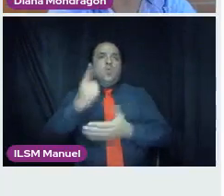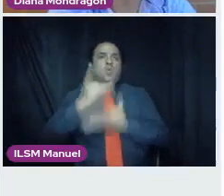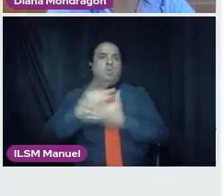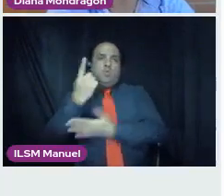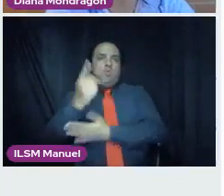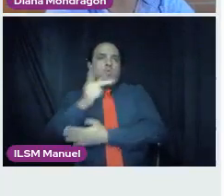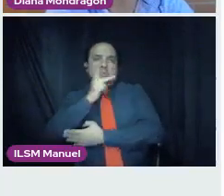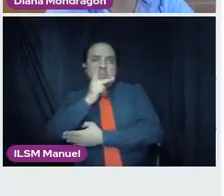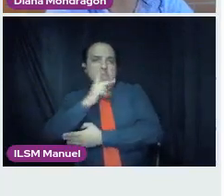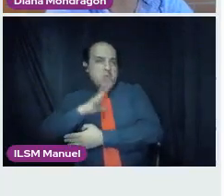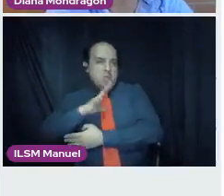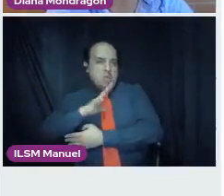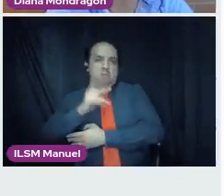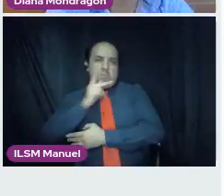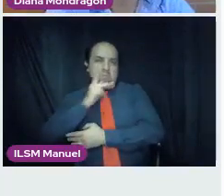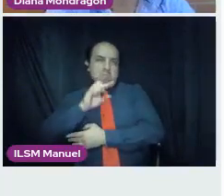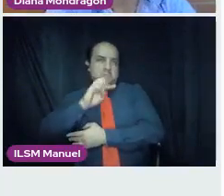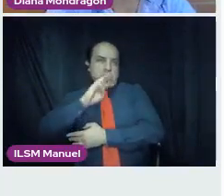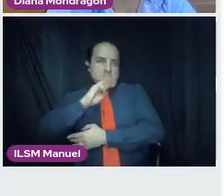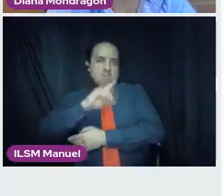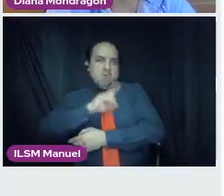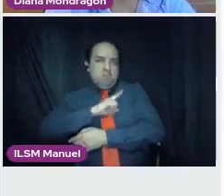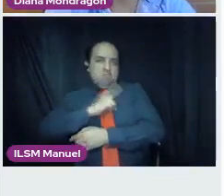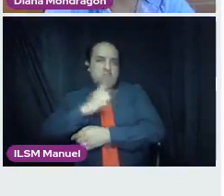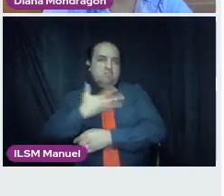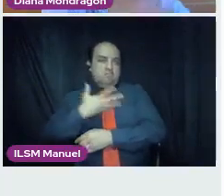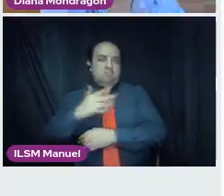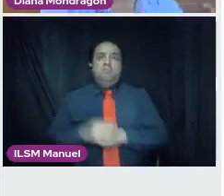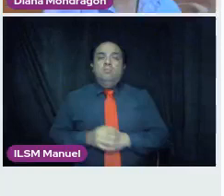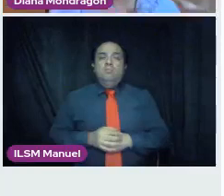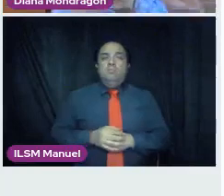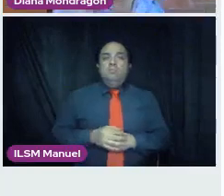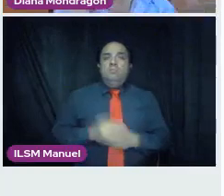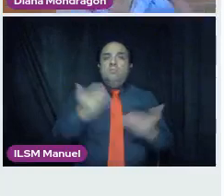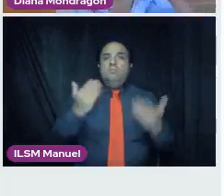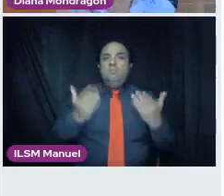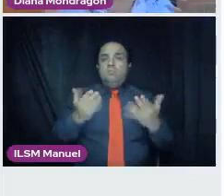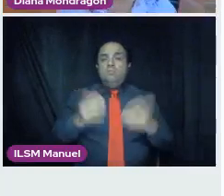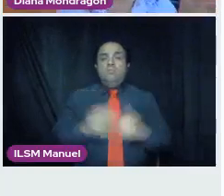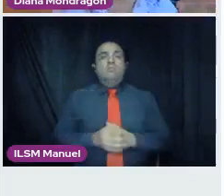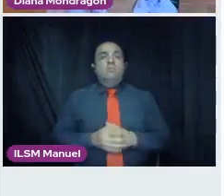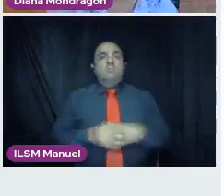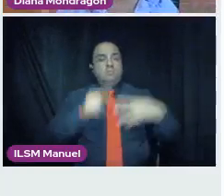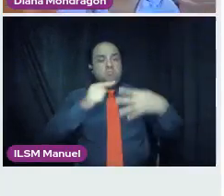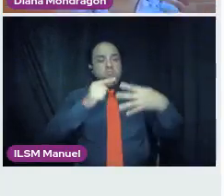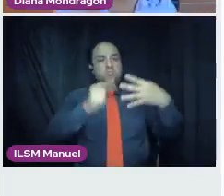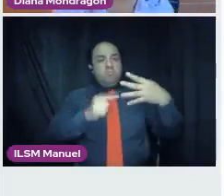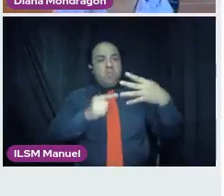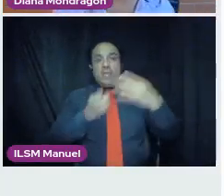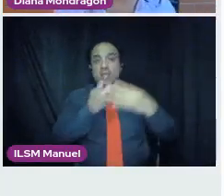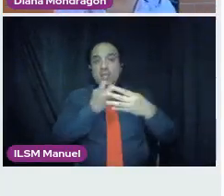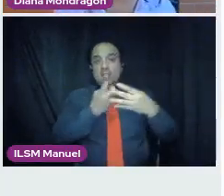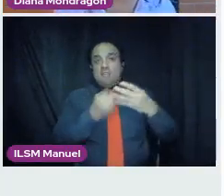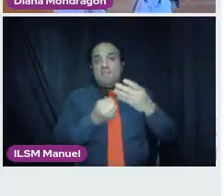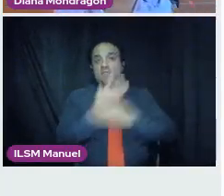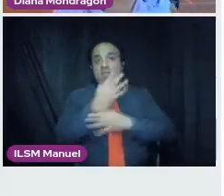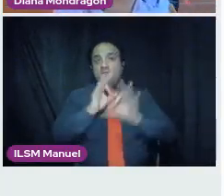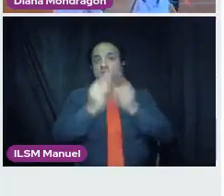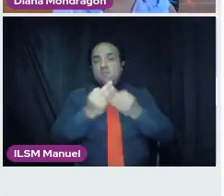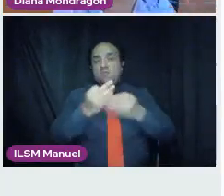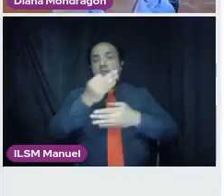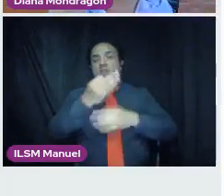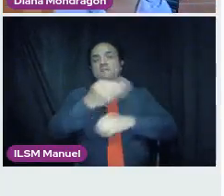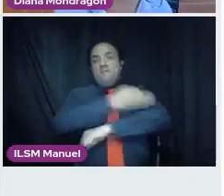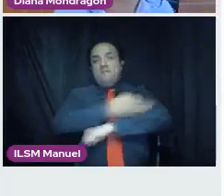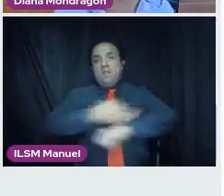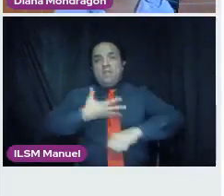monoparentales, ¿no? Y con ello, con las nuevas formas de familia, surge un nuevo concepto